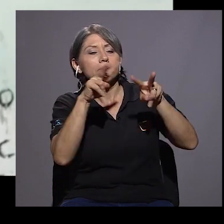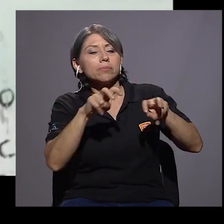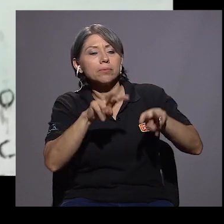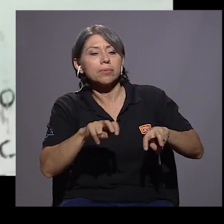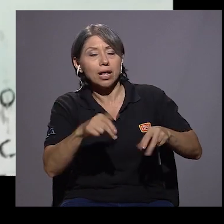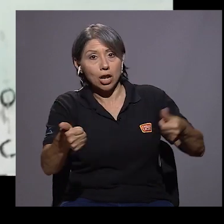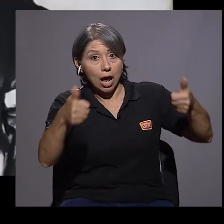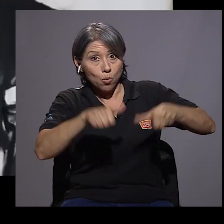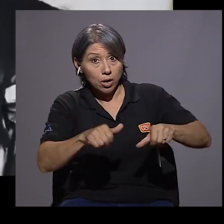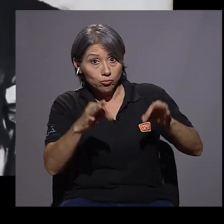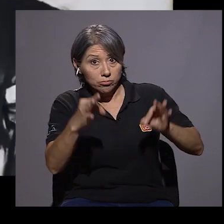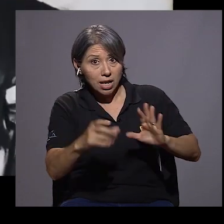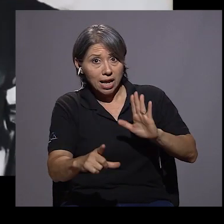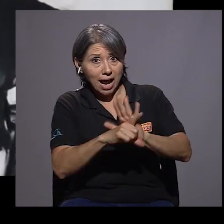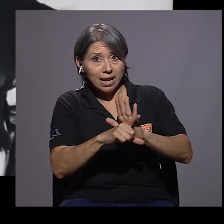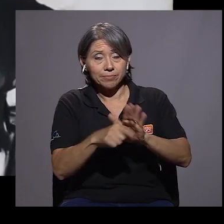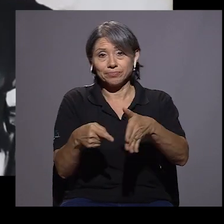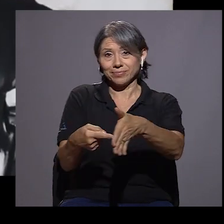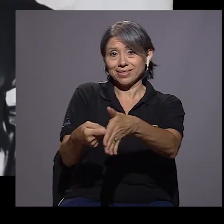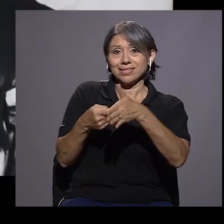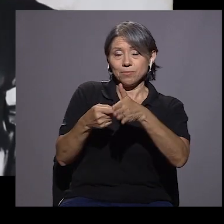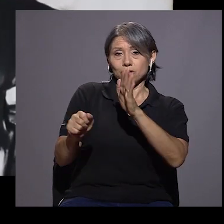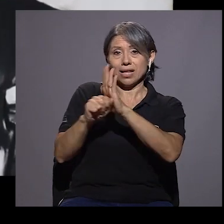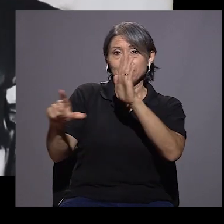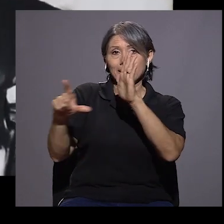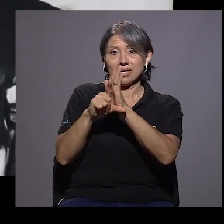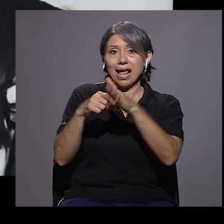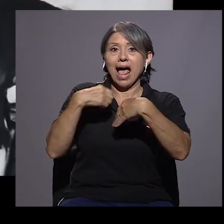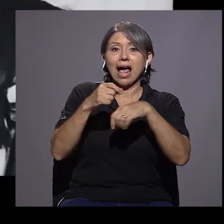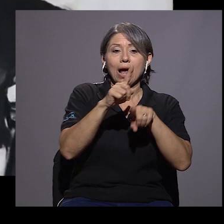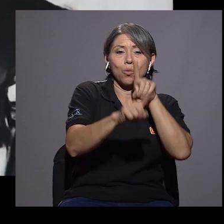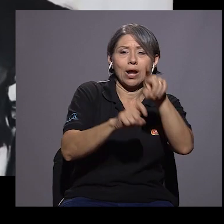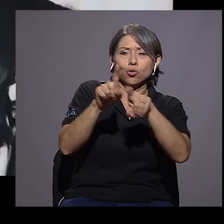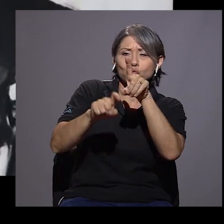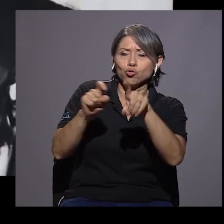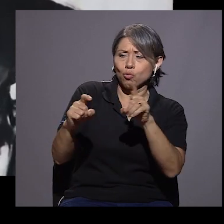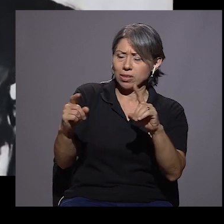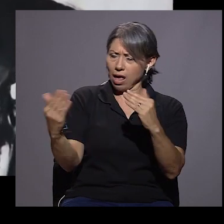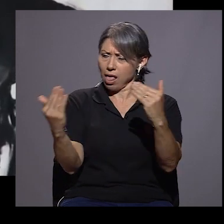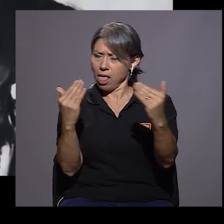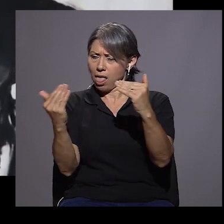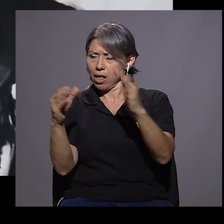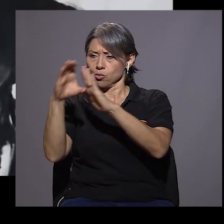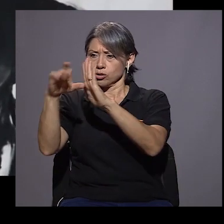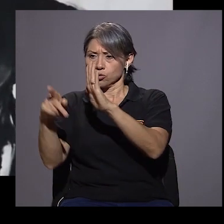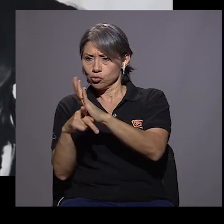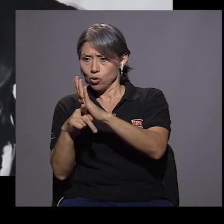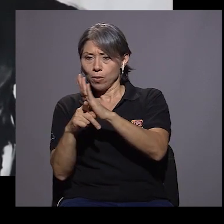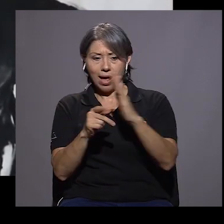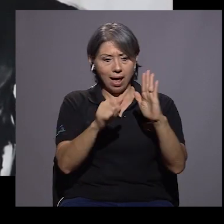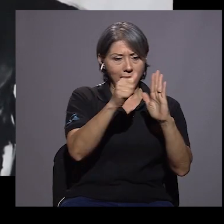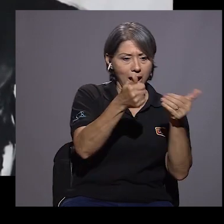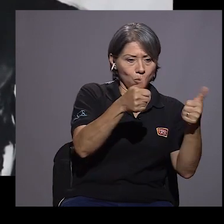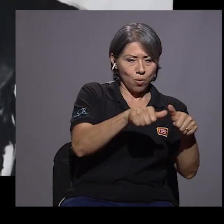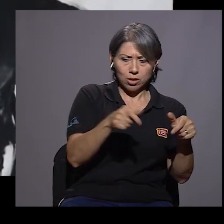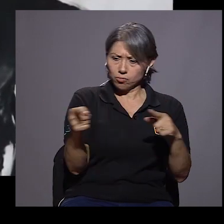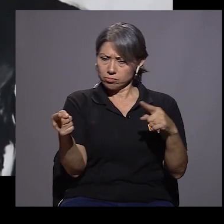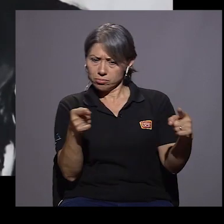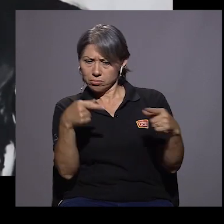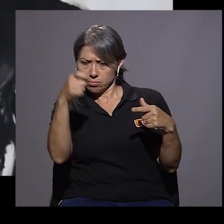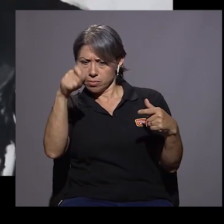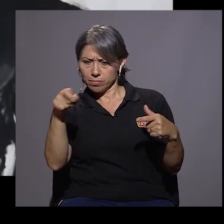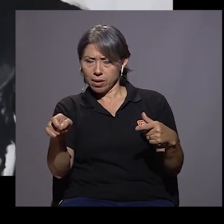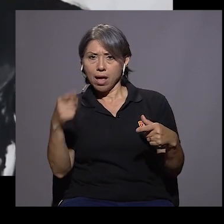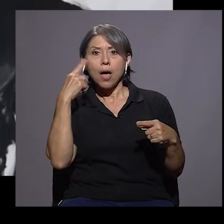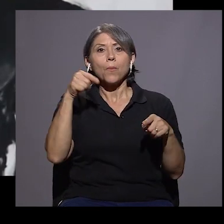en el acuerdo es legal. Exigimos a la Asamblea Legislativa que realice una consulta constitucional del presente acuerdo, debido a que